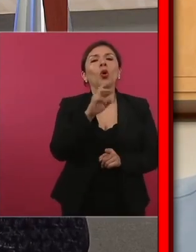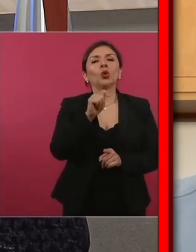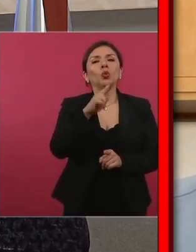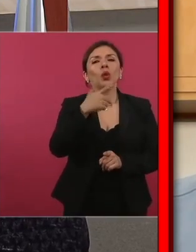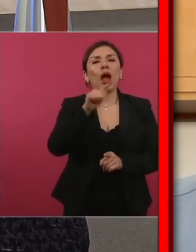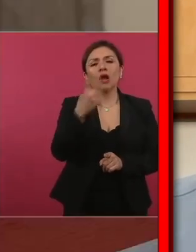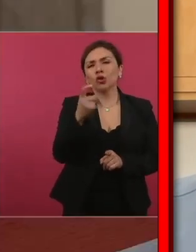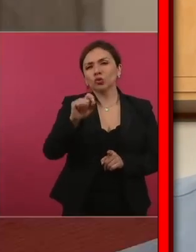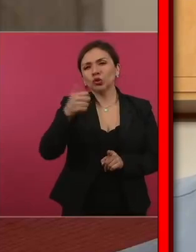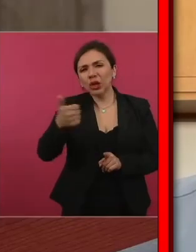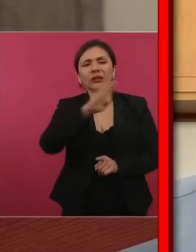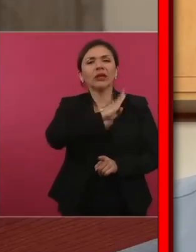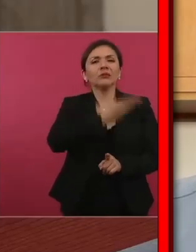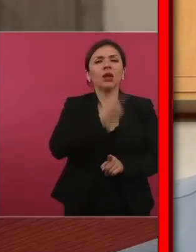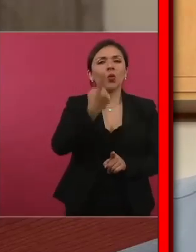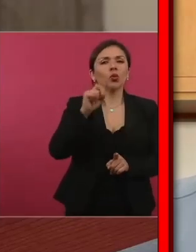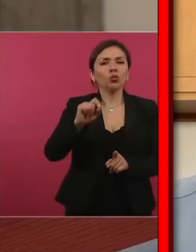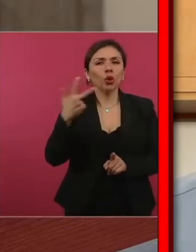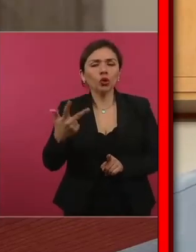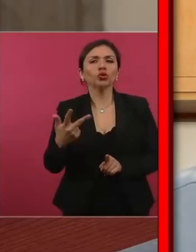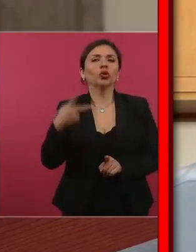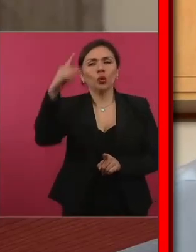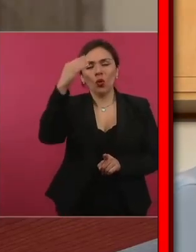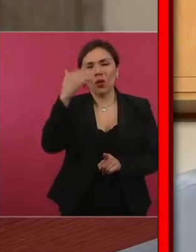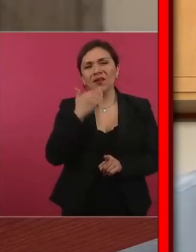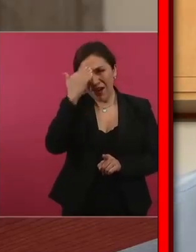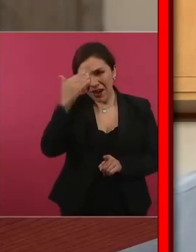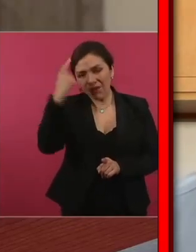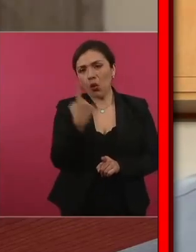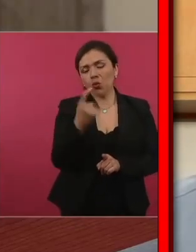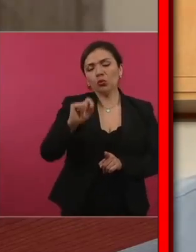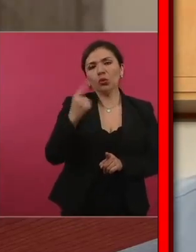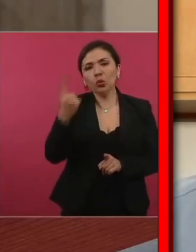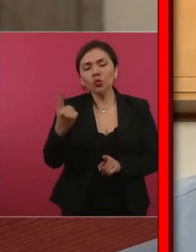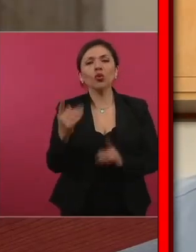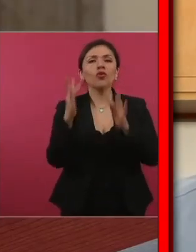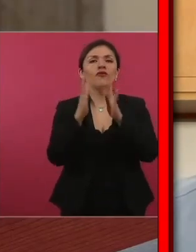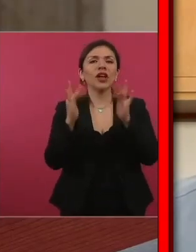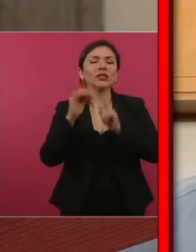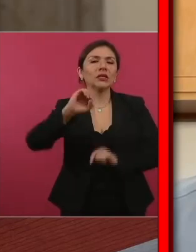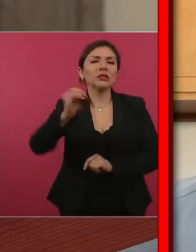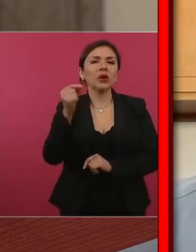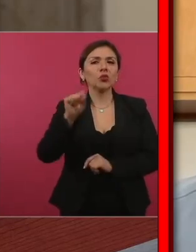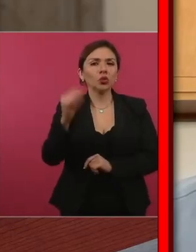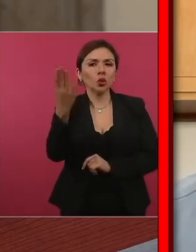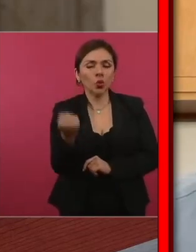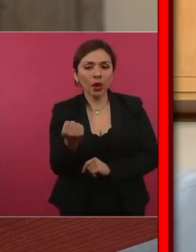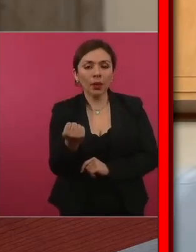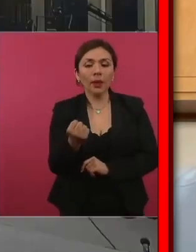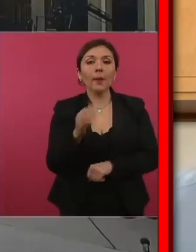uno punto ocho Arabia uno punto uno Francia cero punto nueve